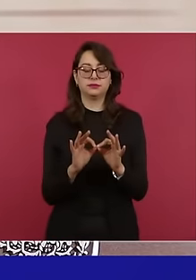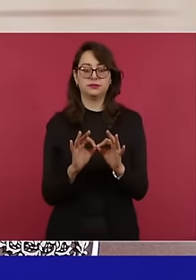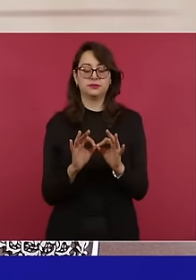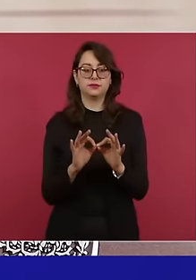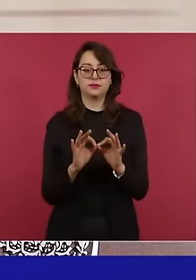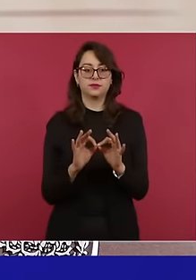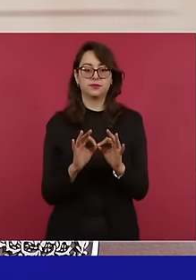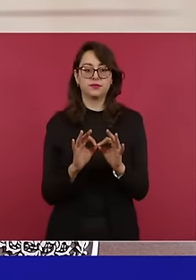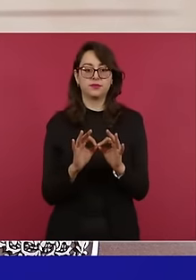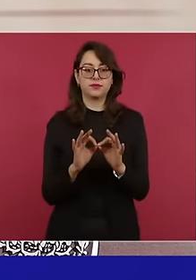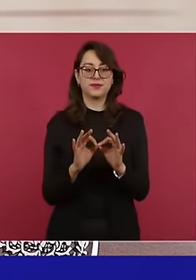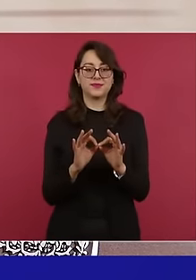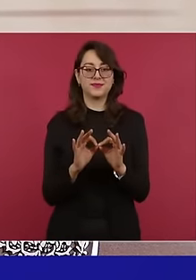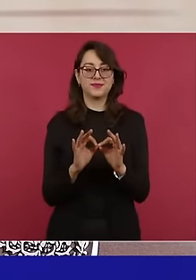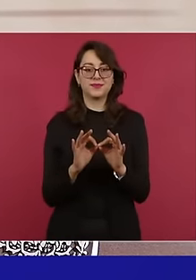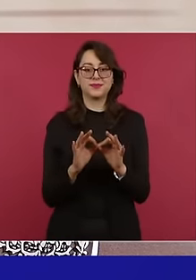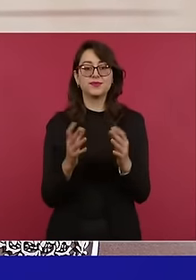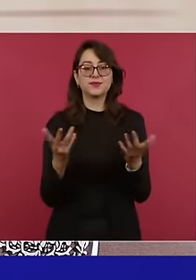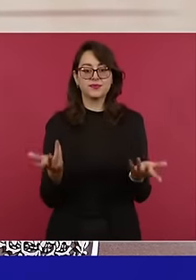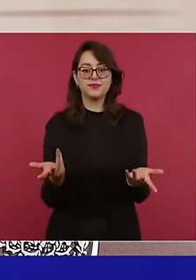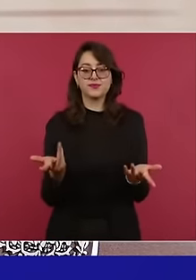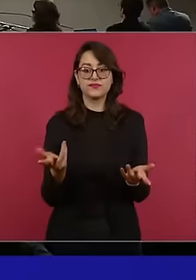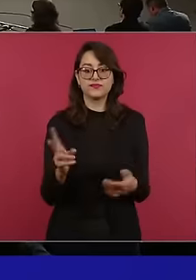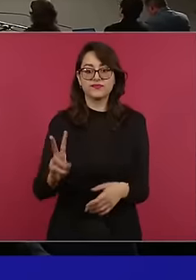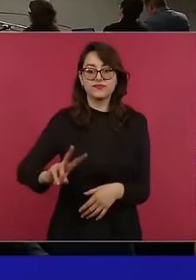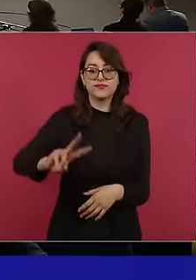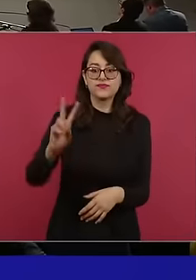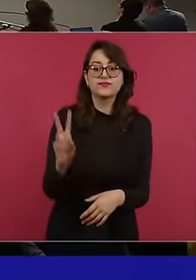hay una condena